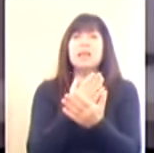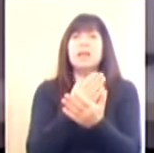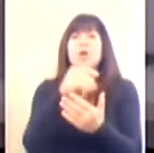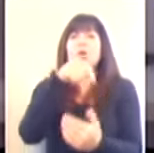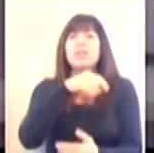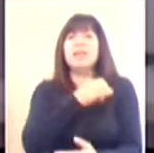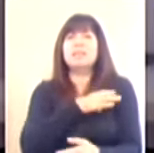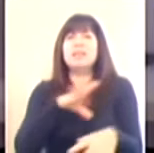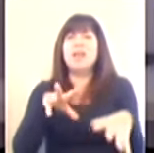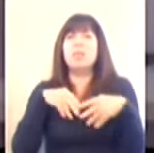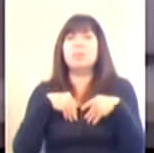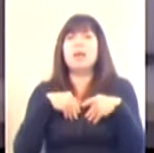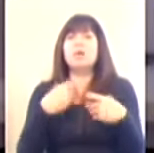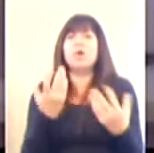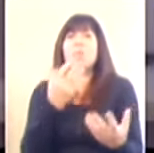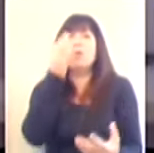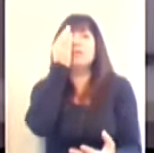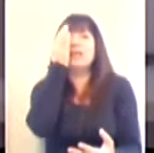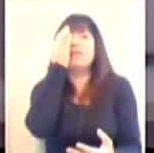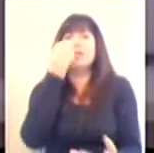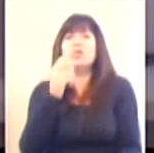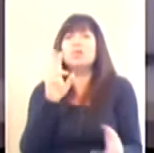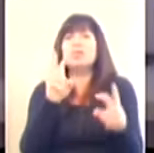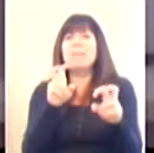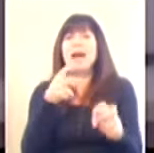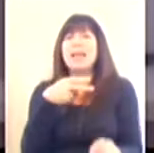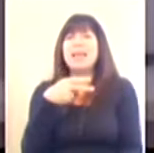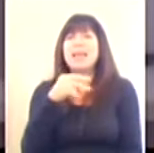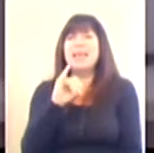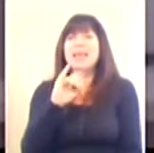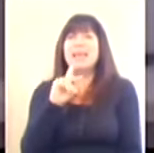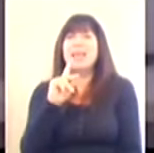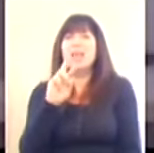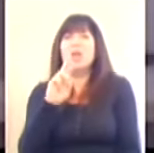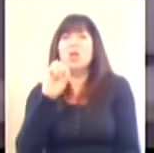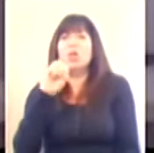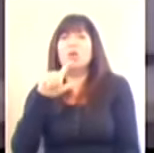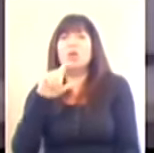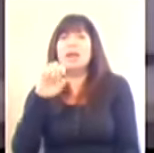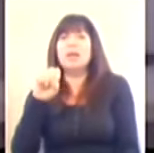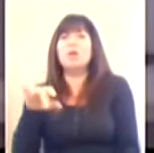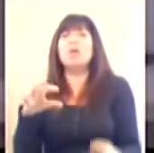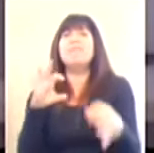que está observando en materia de hidrógeno verde y la vinculación para su producción de la electricidad?